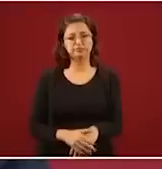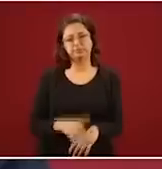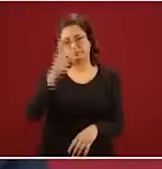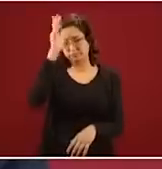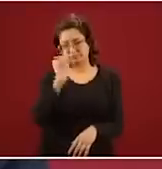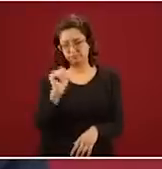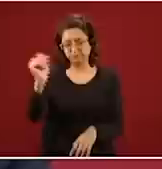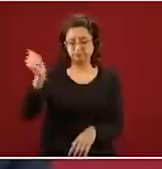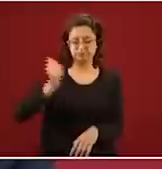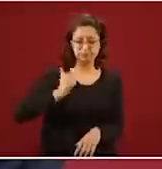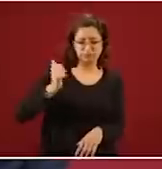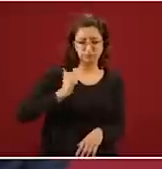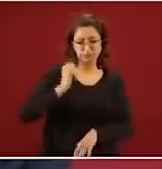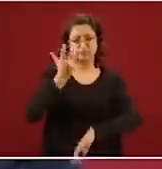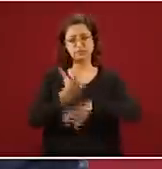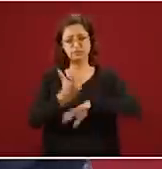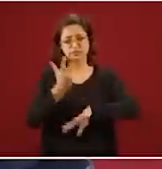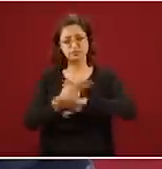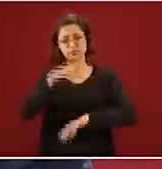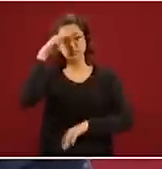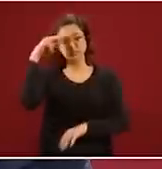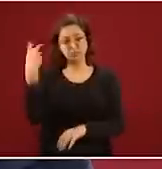Unidos, México. Hoy